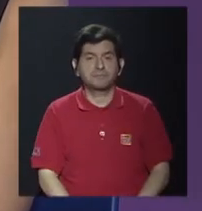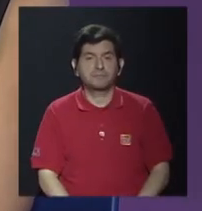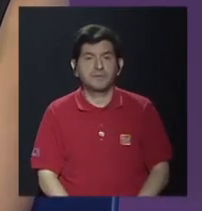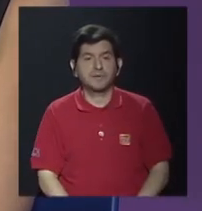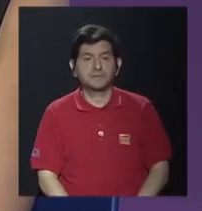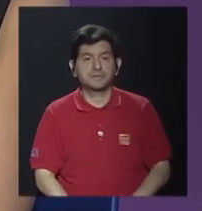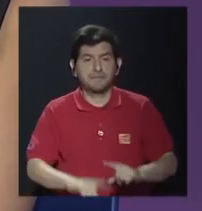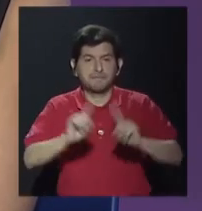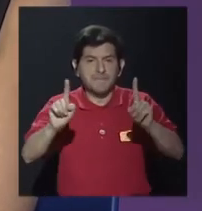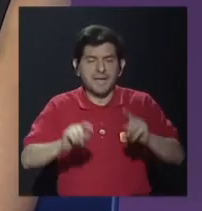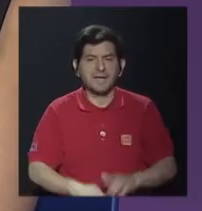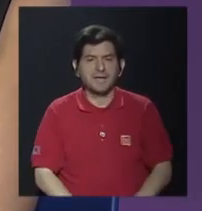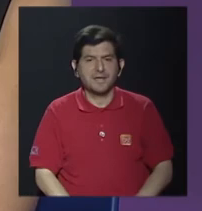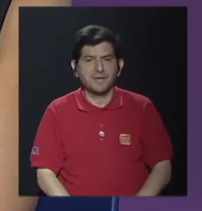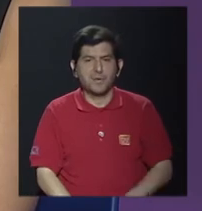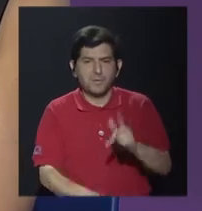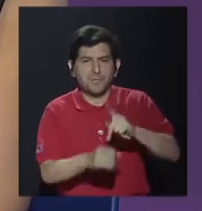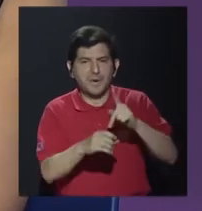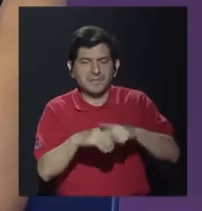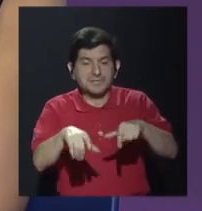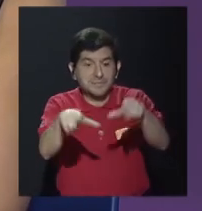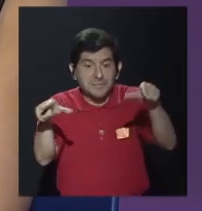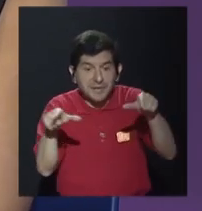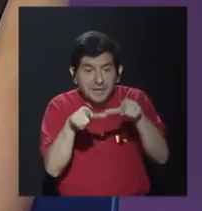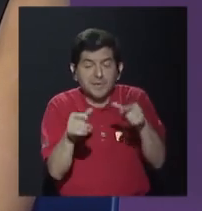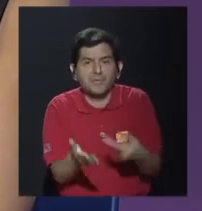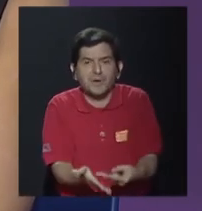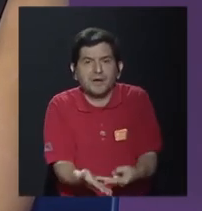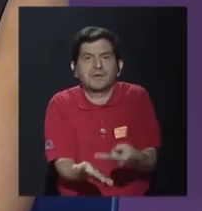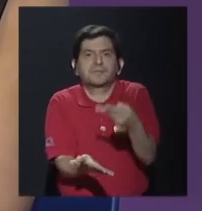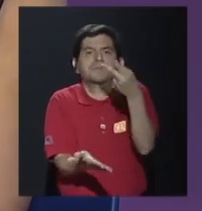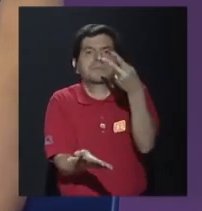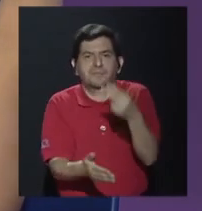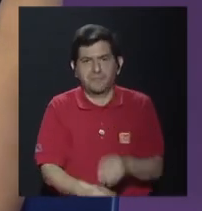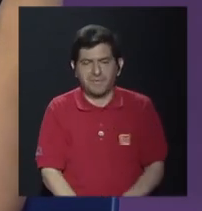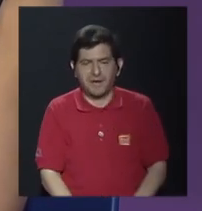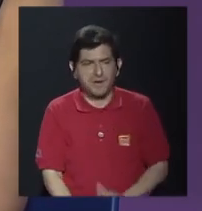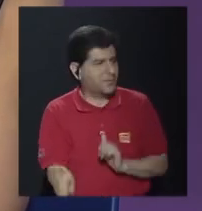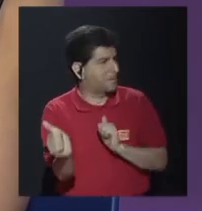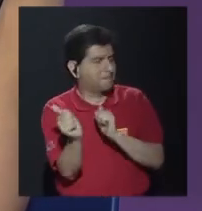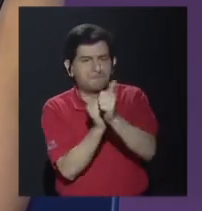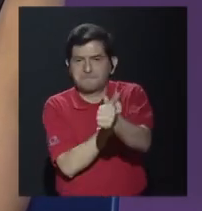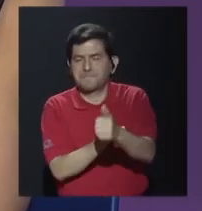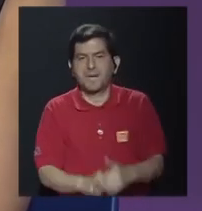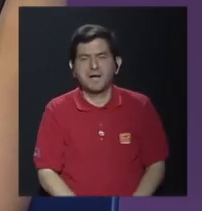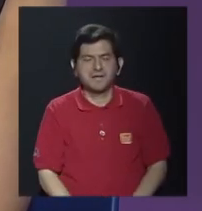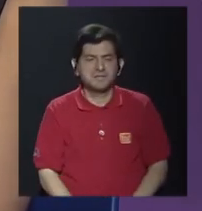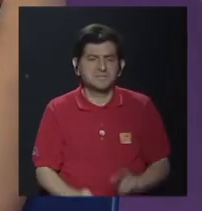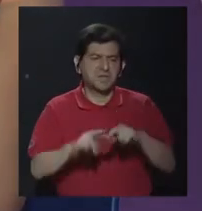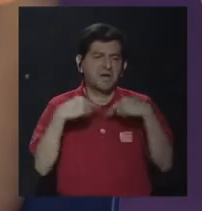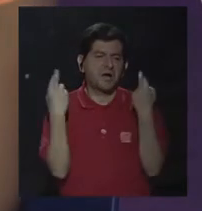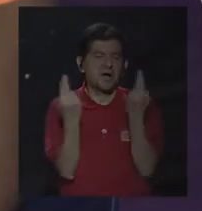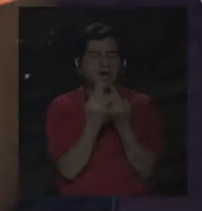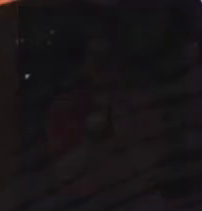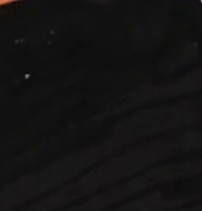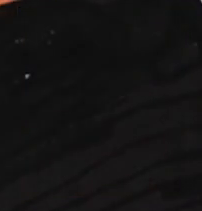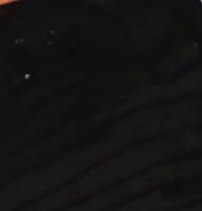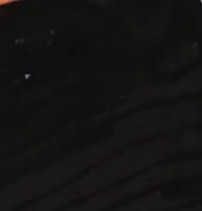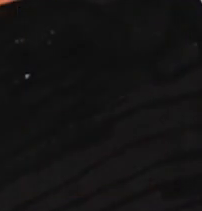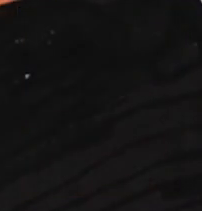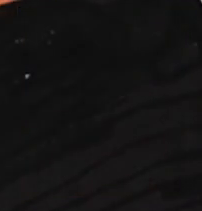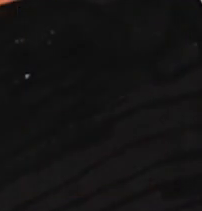lo presencial tiene un valor que trasciende el encuentro virtual y que un abrazo